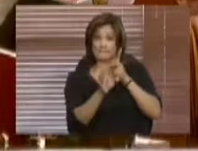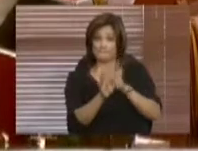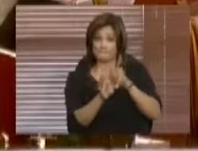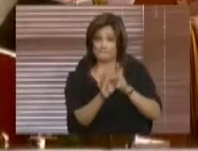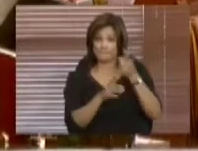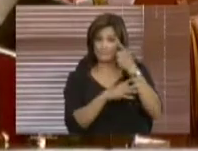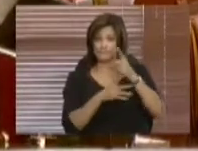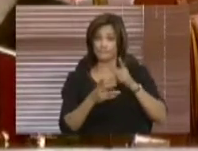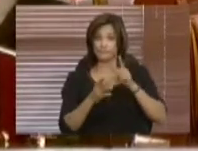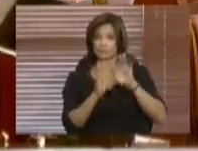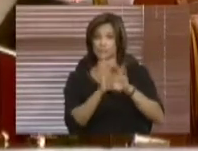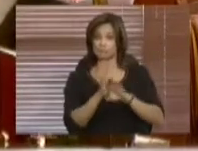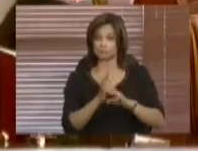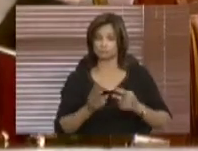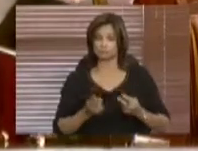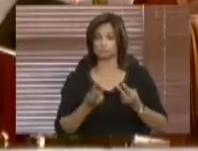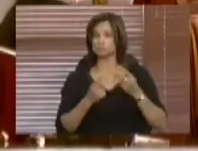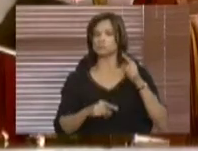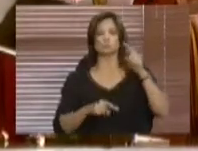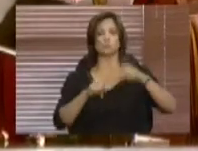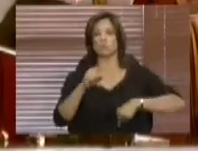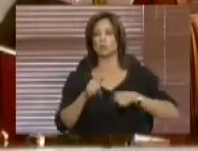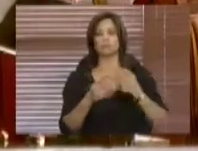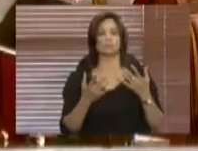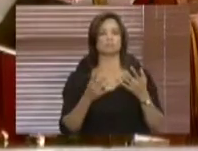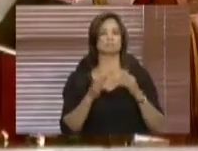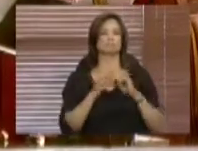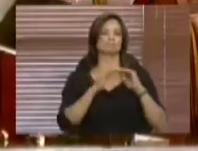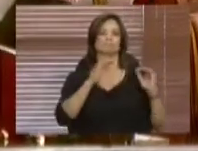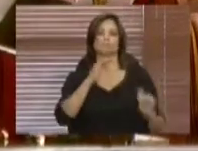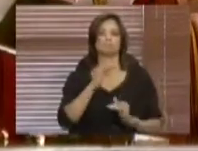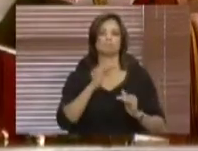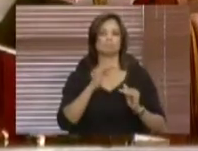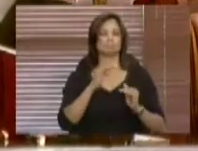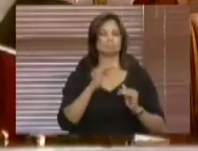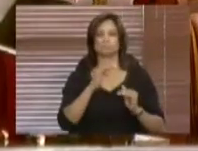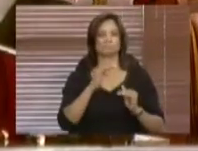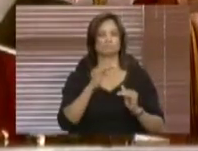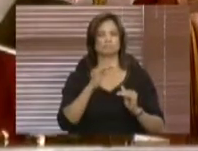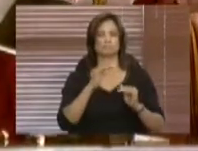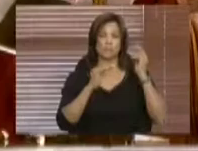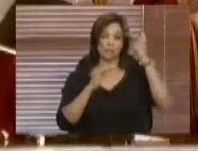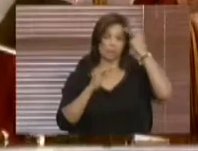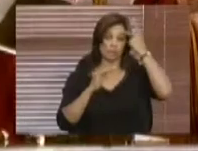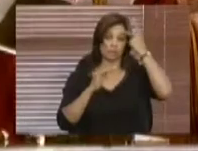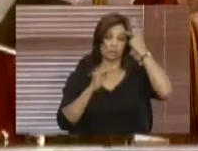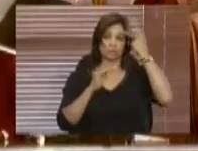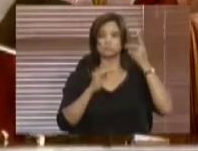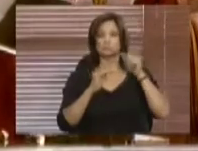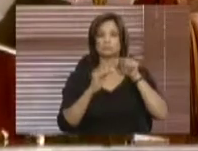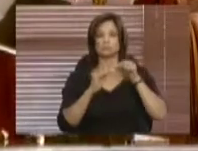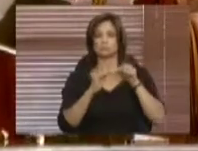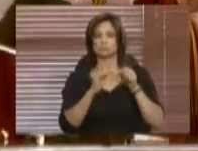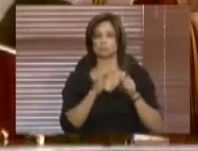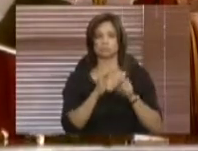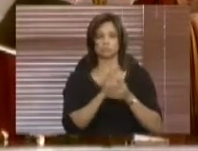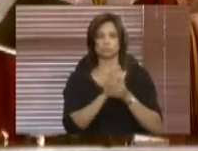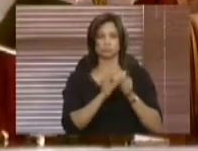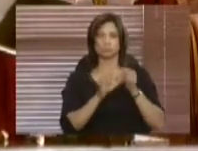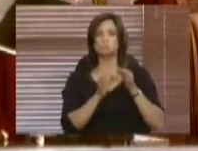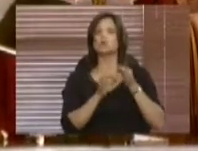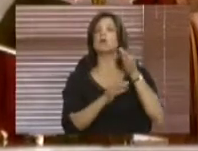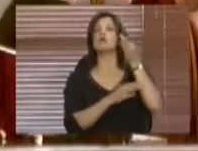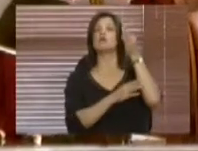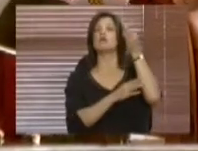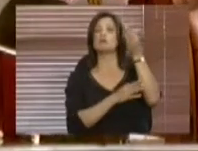Constitución viviente no puede ser minusvalorada en su relevancia jurídico-política y en su eficacia a largo